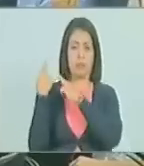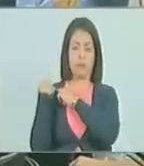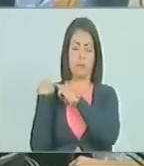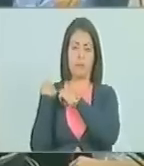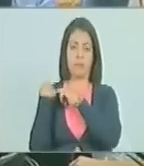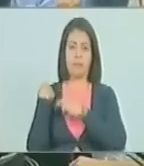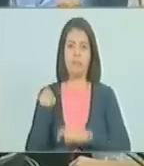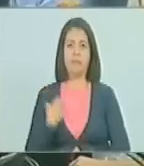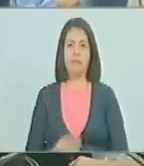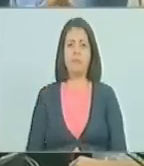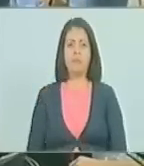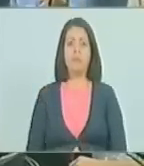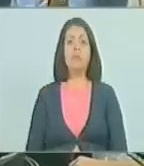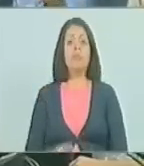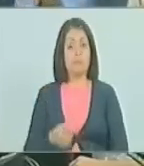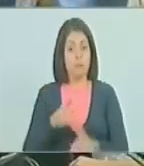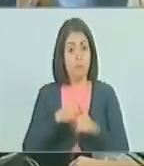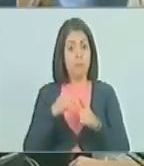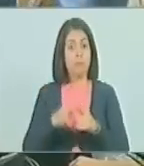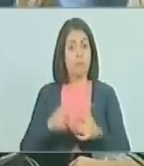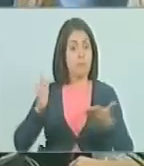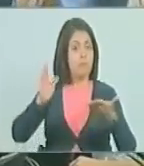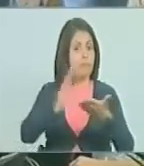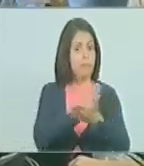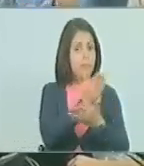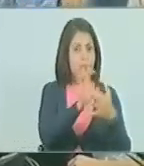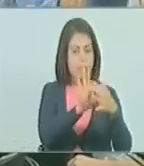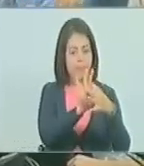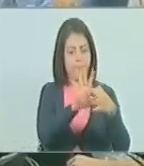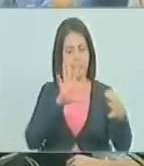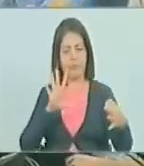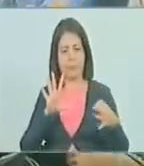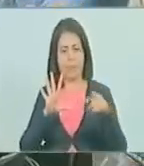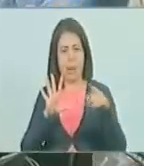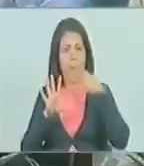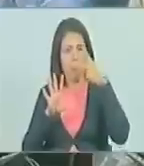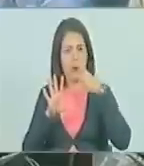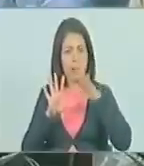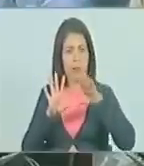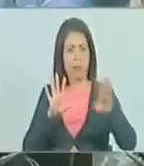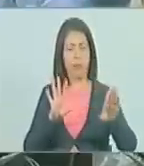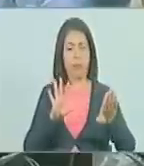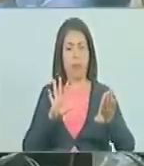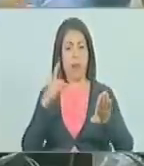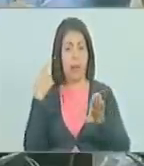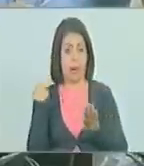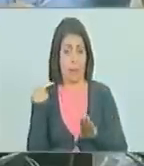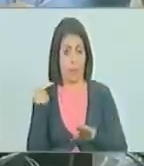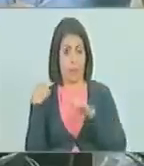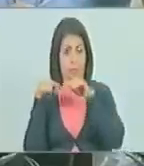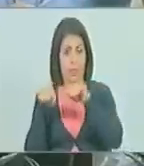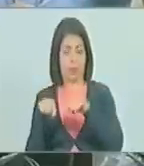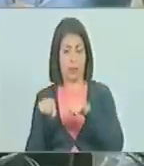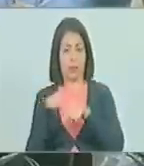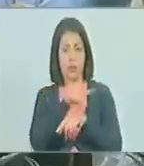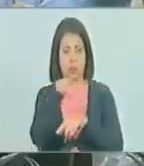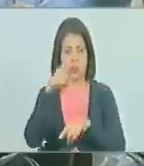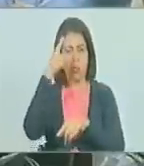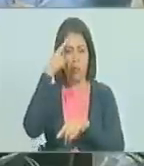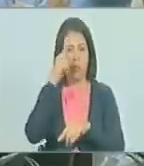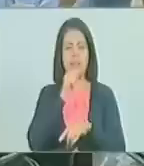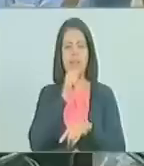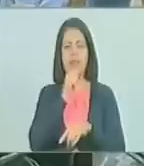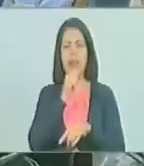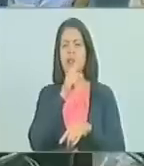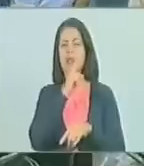responsablemente, por eso rompimos por esa clase política. Y aquí hay que responsabilizar directamente porque ustedes saben quiénes